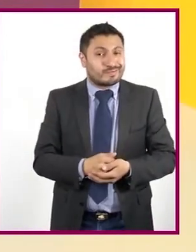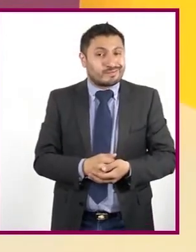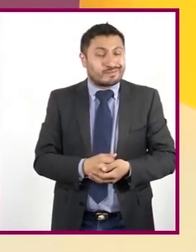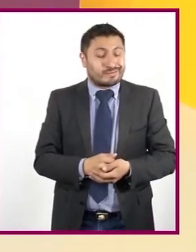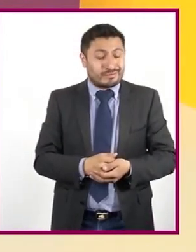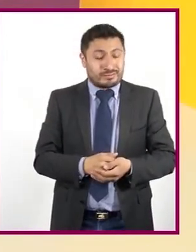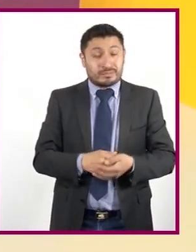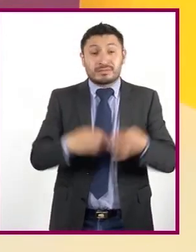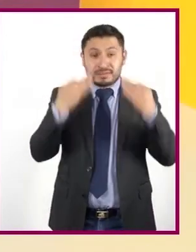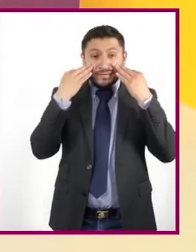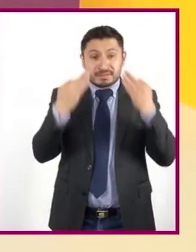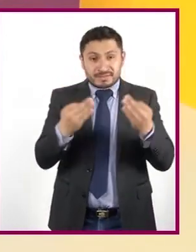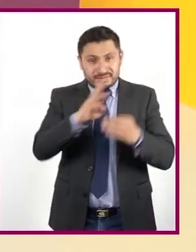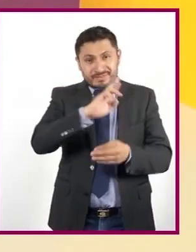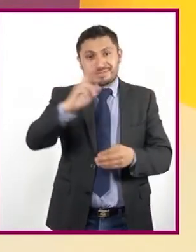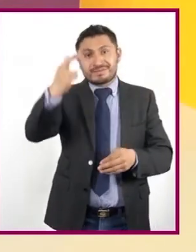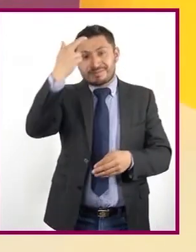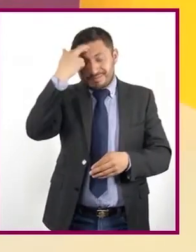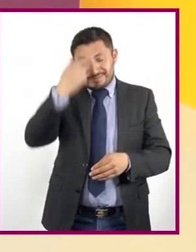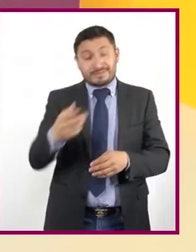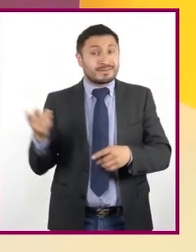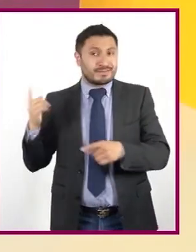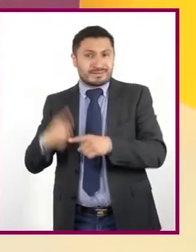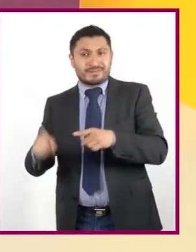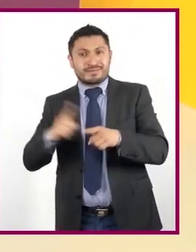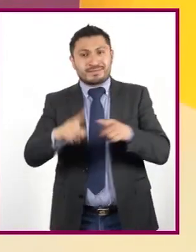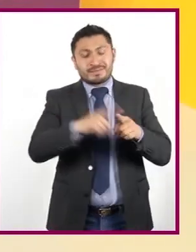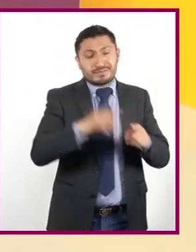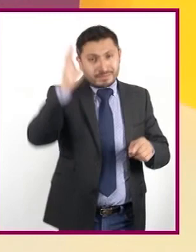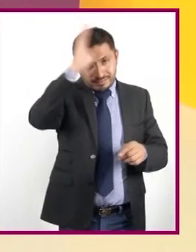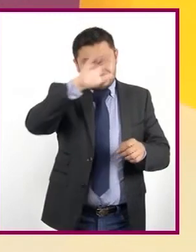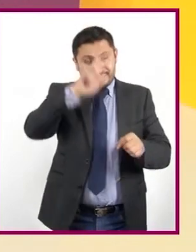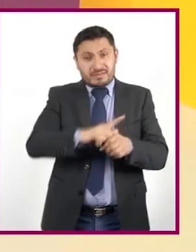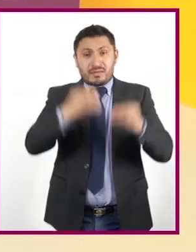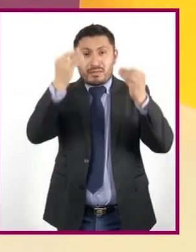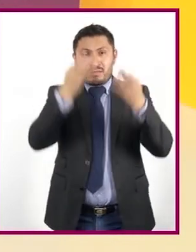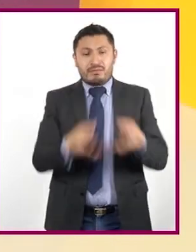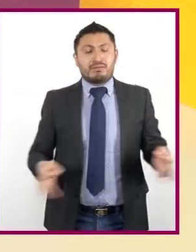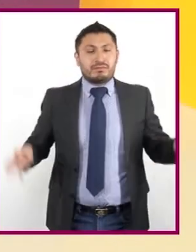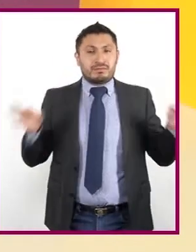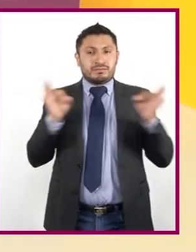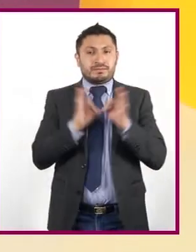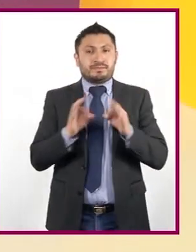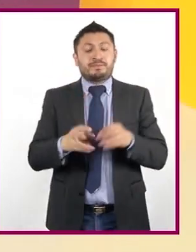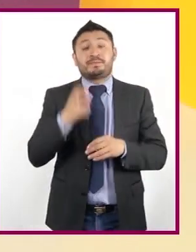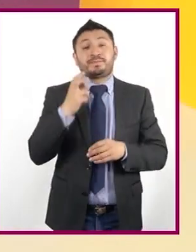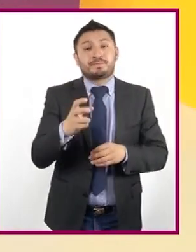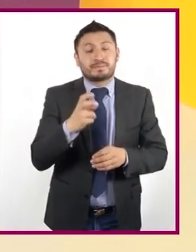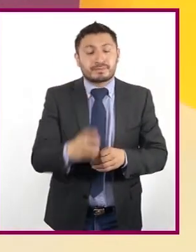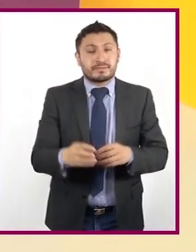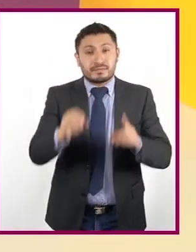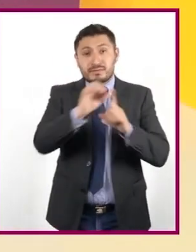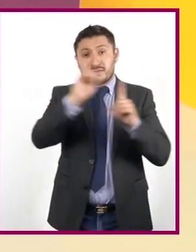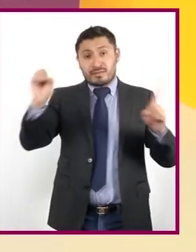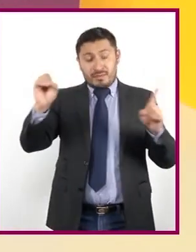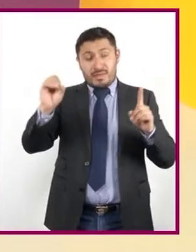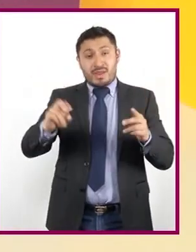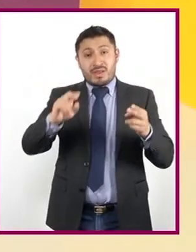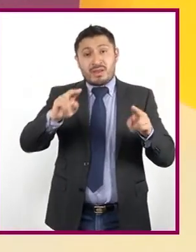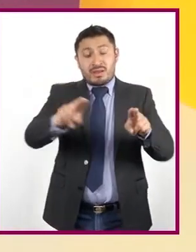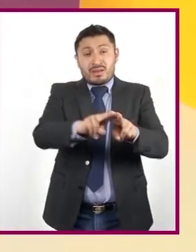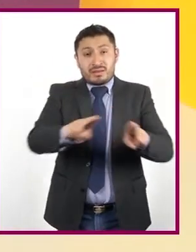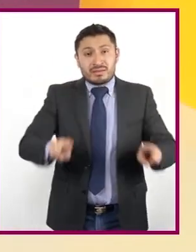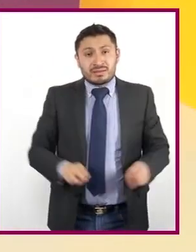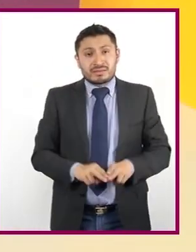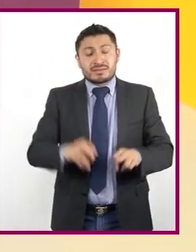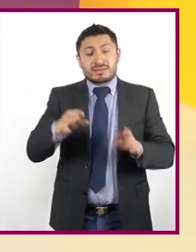Como podemos ver, el reconocimiento a la diversidad cultural es muy importante. Por ello, la Organización de las Naciones